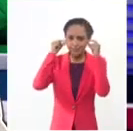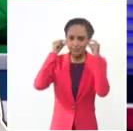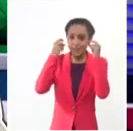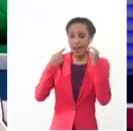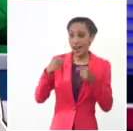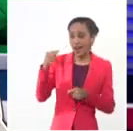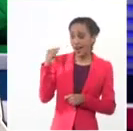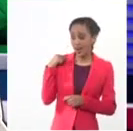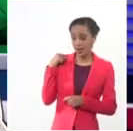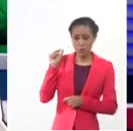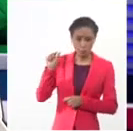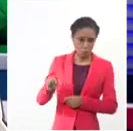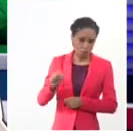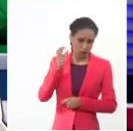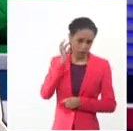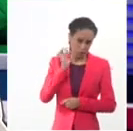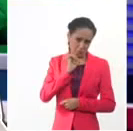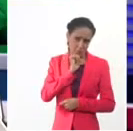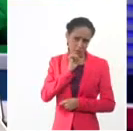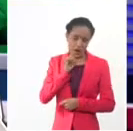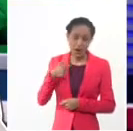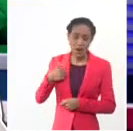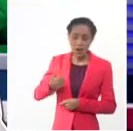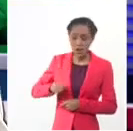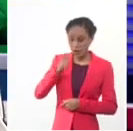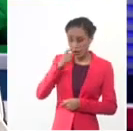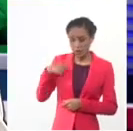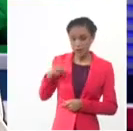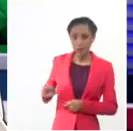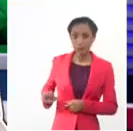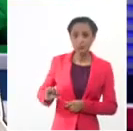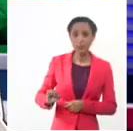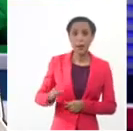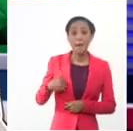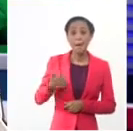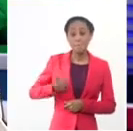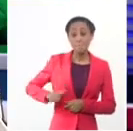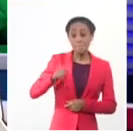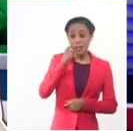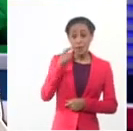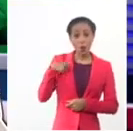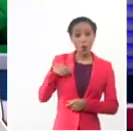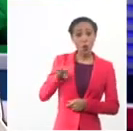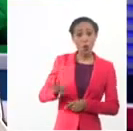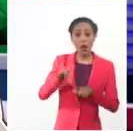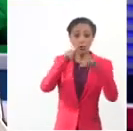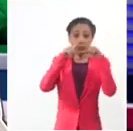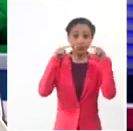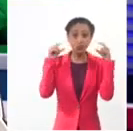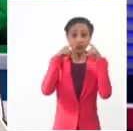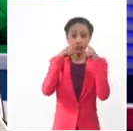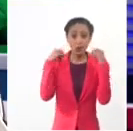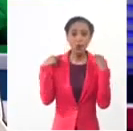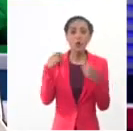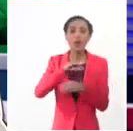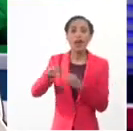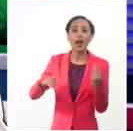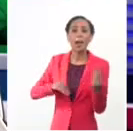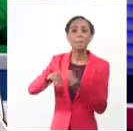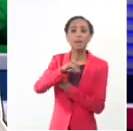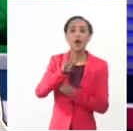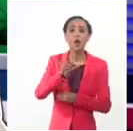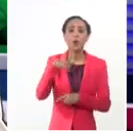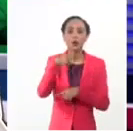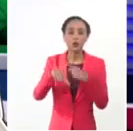madre que el hijo llevaba 4 nasobucos para cambiárselo cada 4 horas, pero a veces se